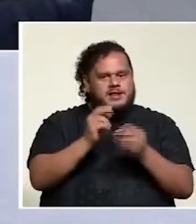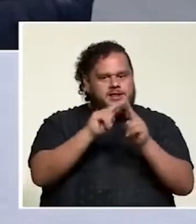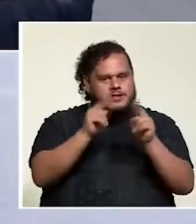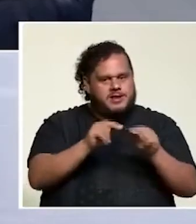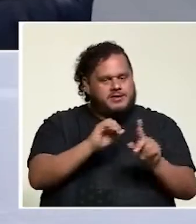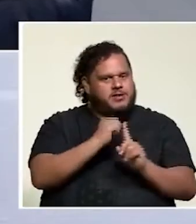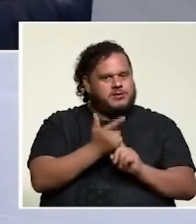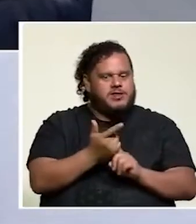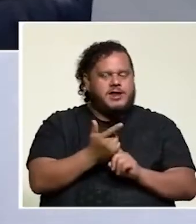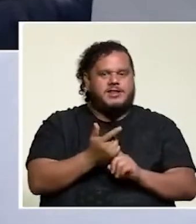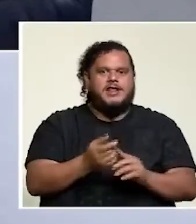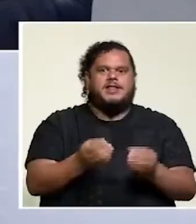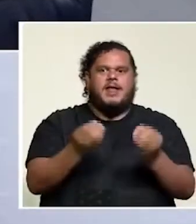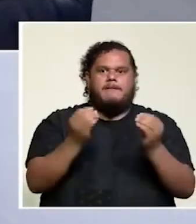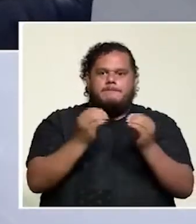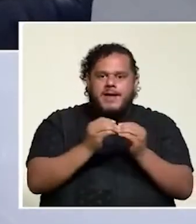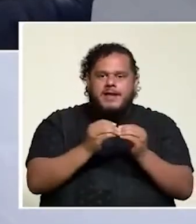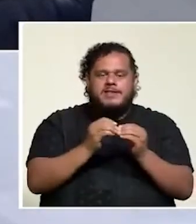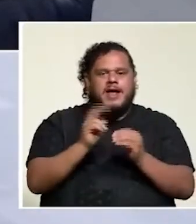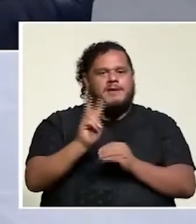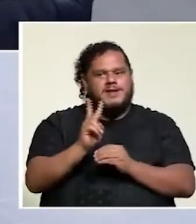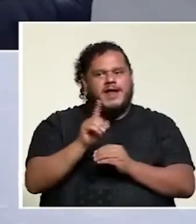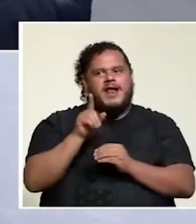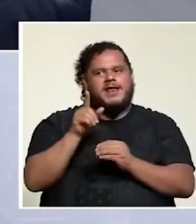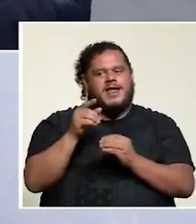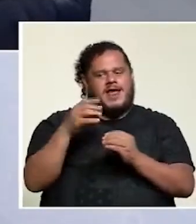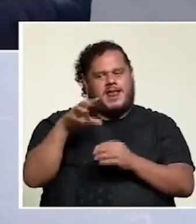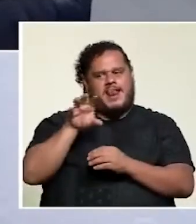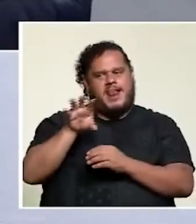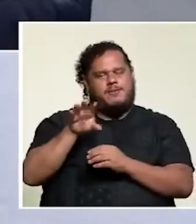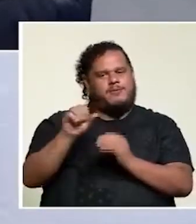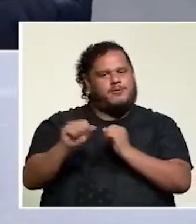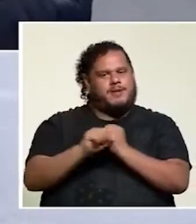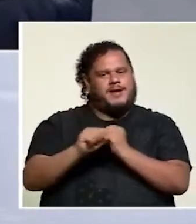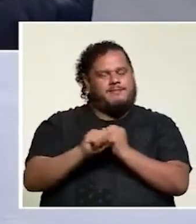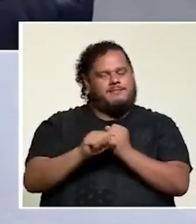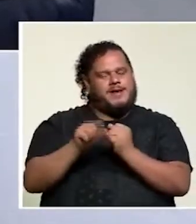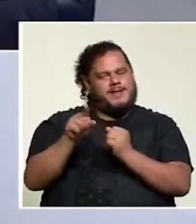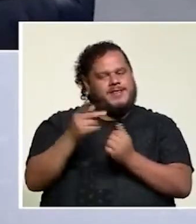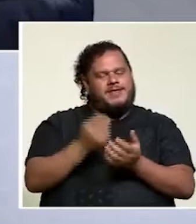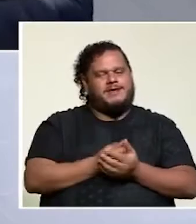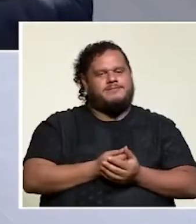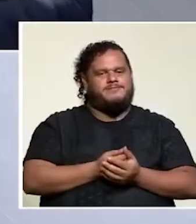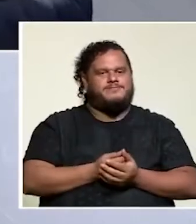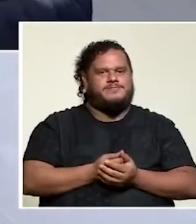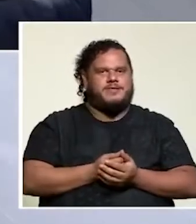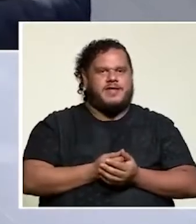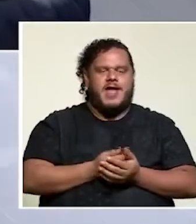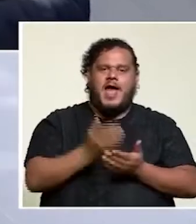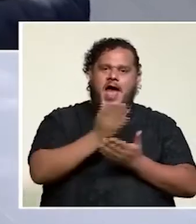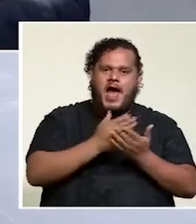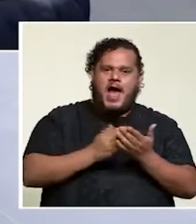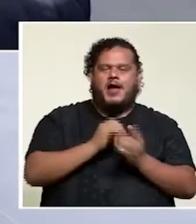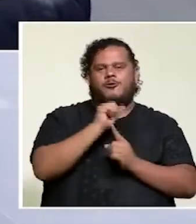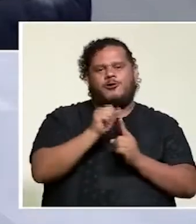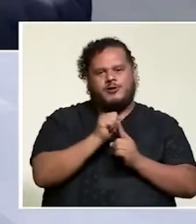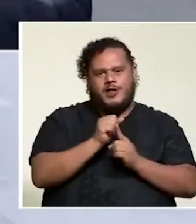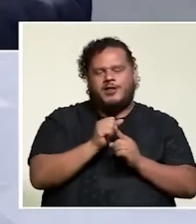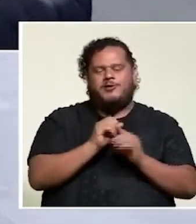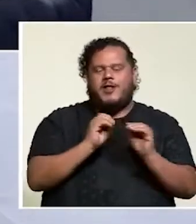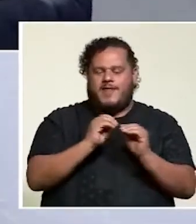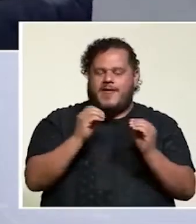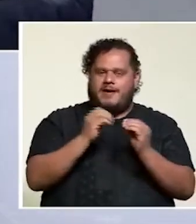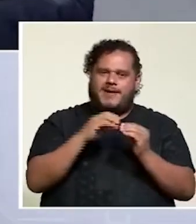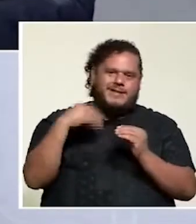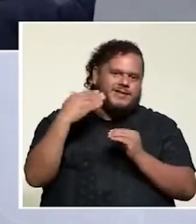sociales, está siendo mucho más viral que la propia campaña del candidato presidencial en este caso. Esto es algunos de los elementos nada más. Probablemente